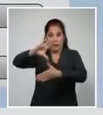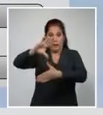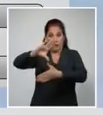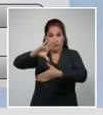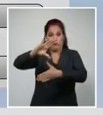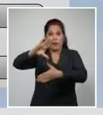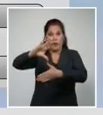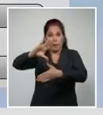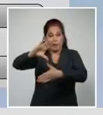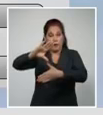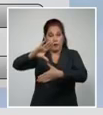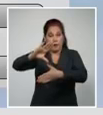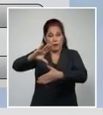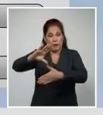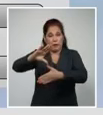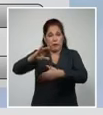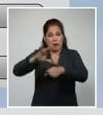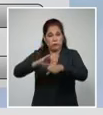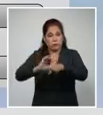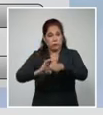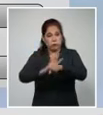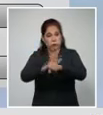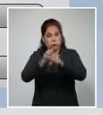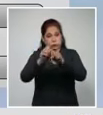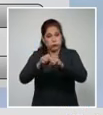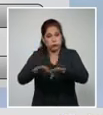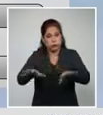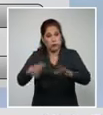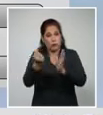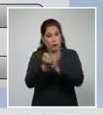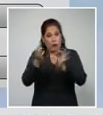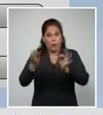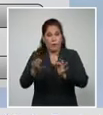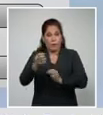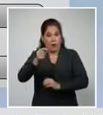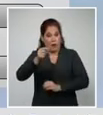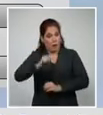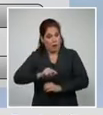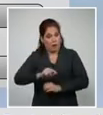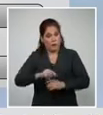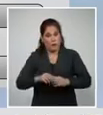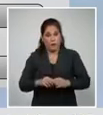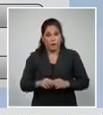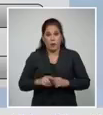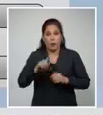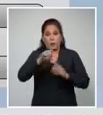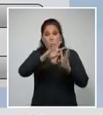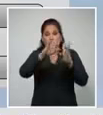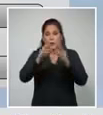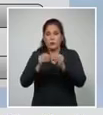Américas, epicentro de la pandemia, diagnostica ayer un total de